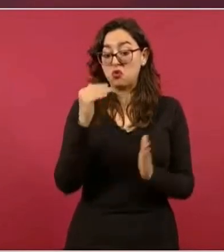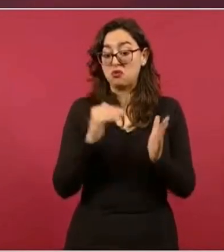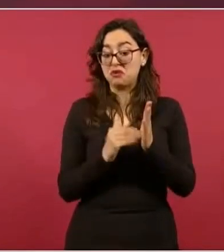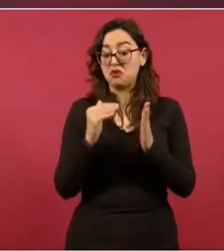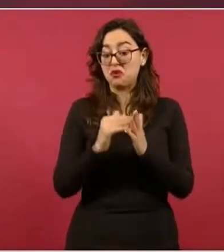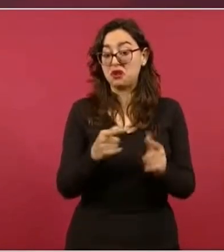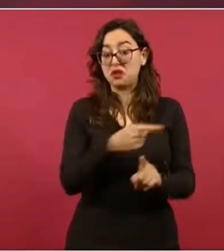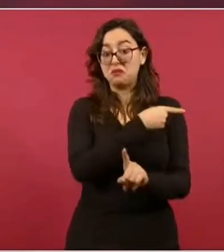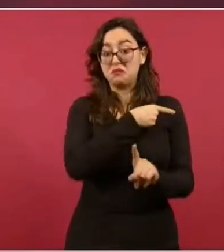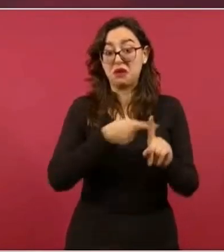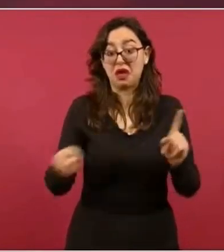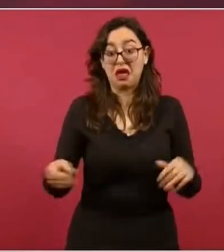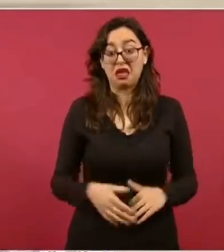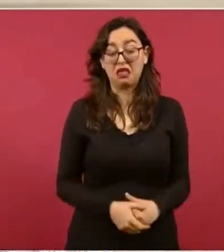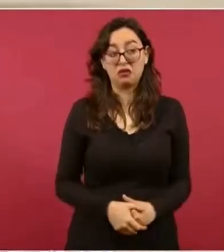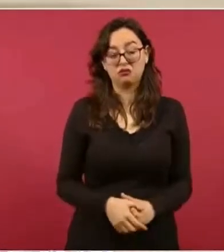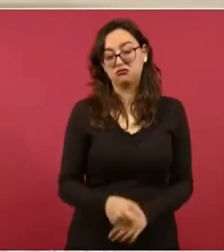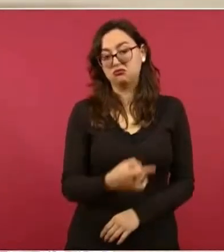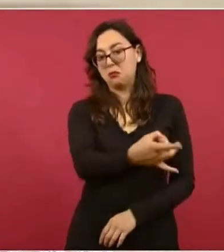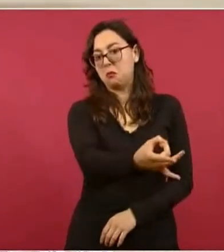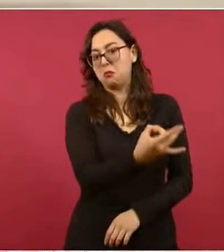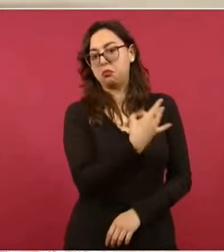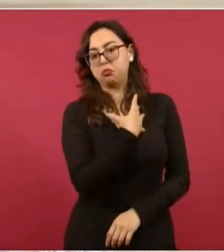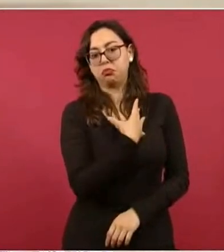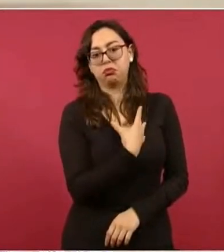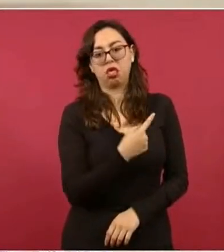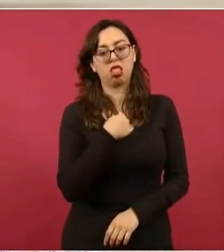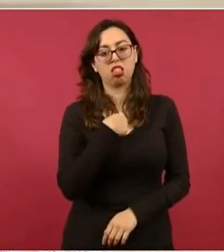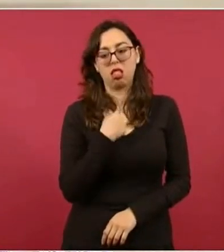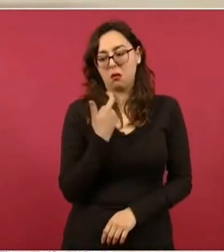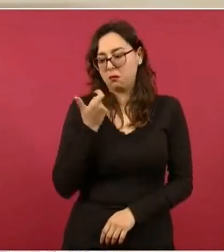más de lo que gana el presidente de México